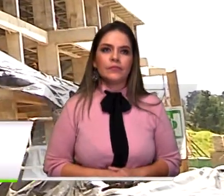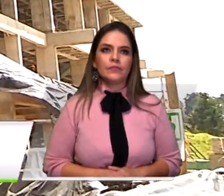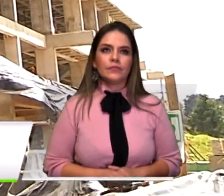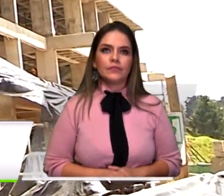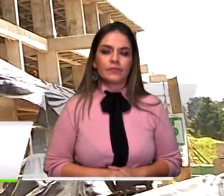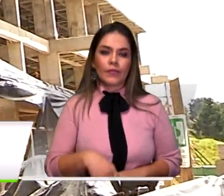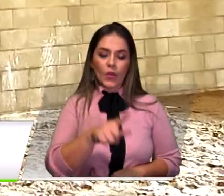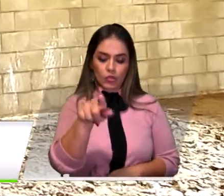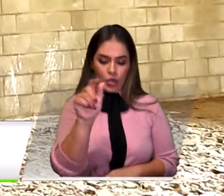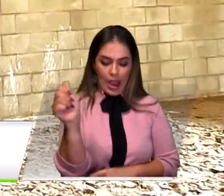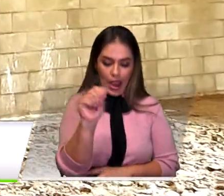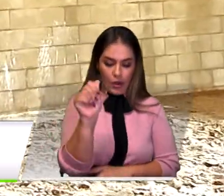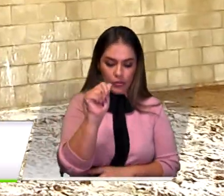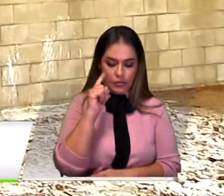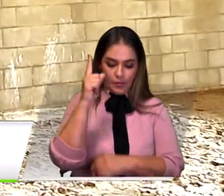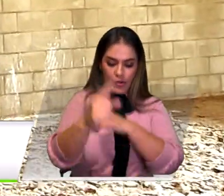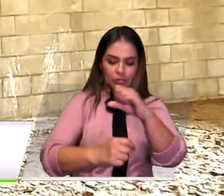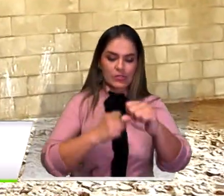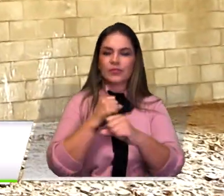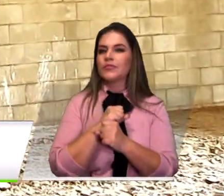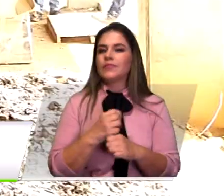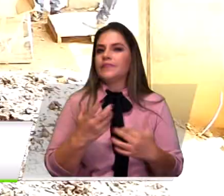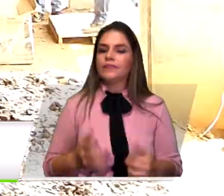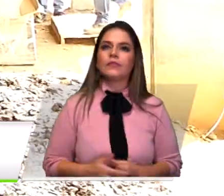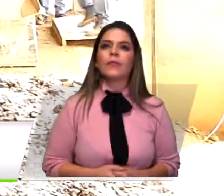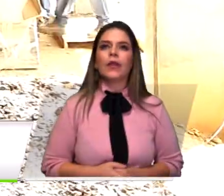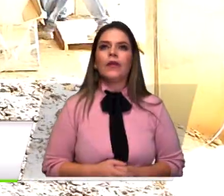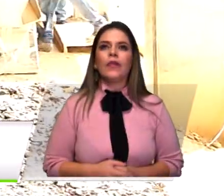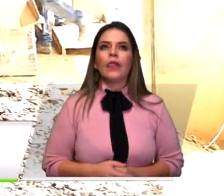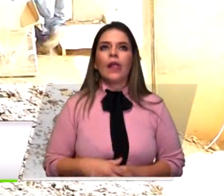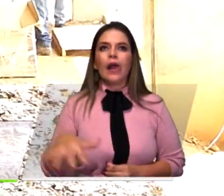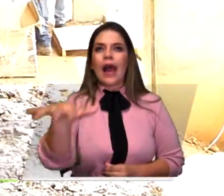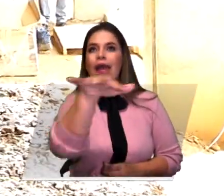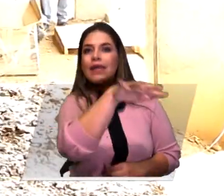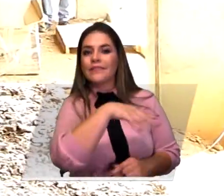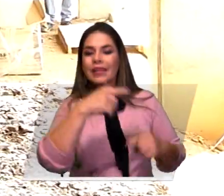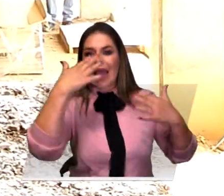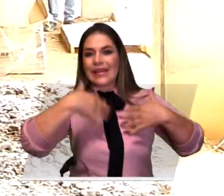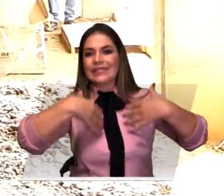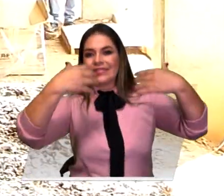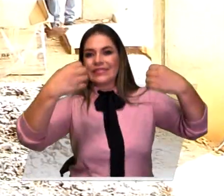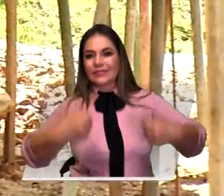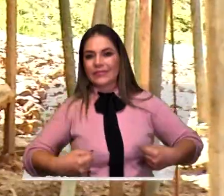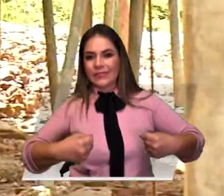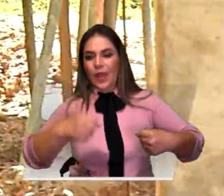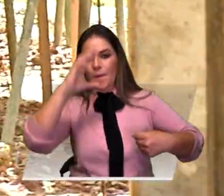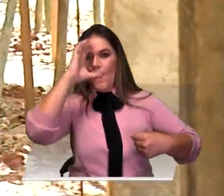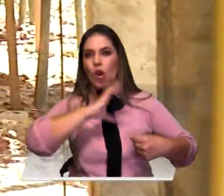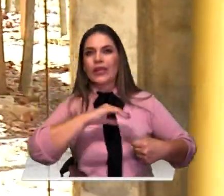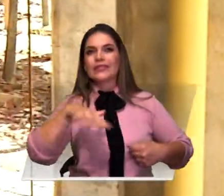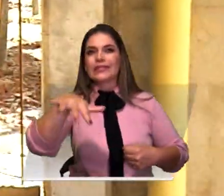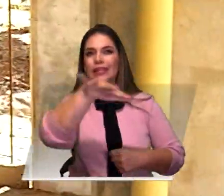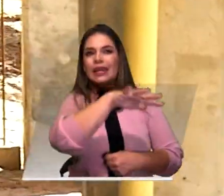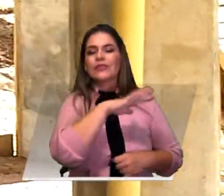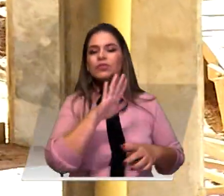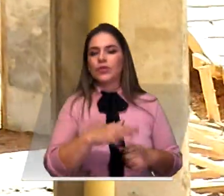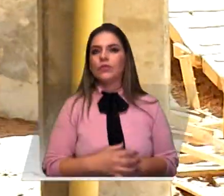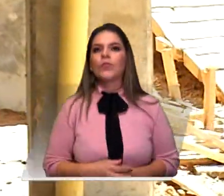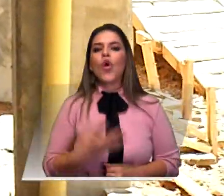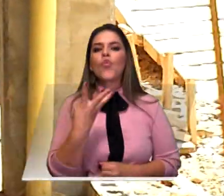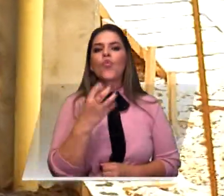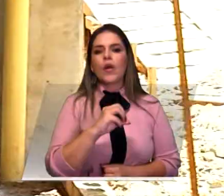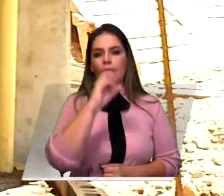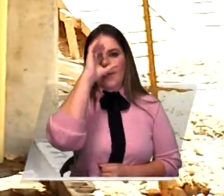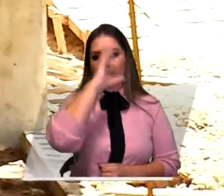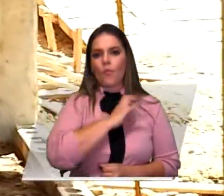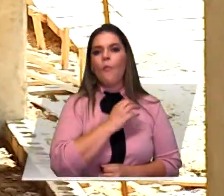Para agosto del año entrante, se espera que se pueda inaugurar esta, la subestación Las Palmas. Unos 40 uniformados,